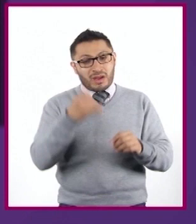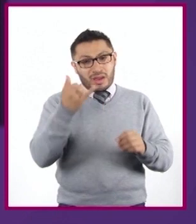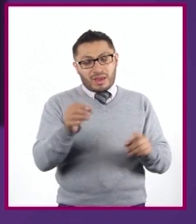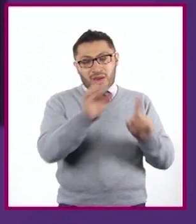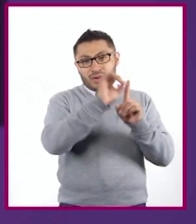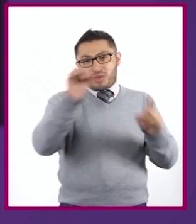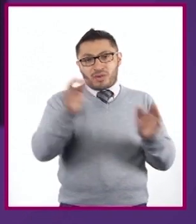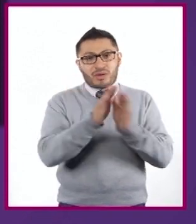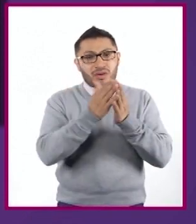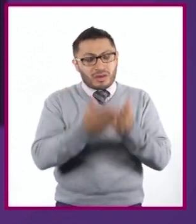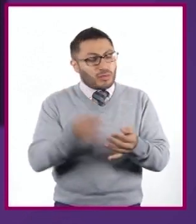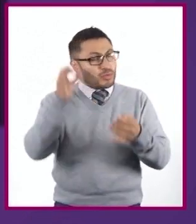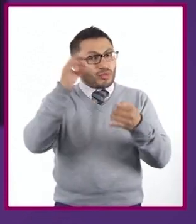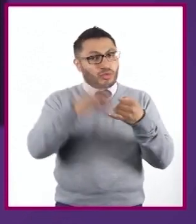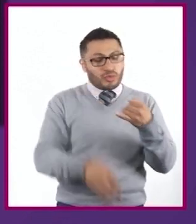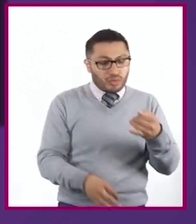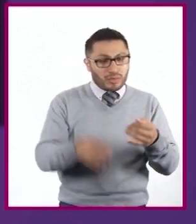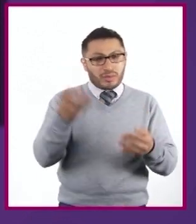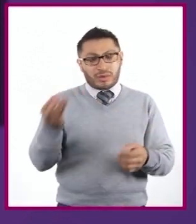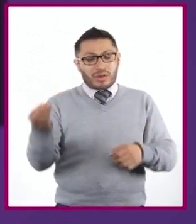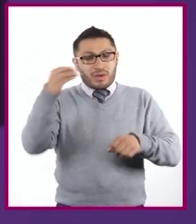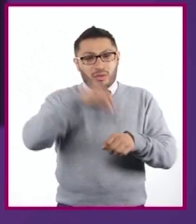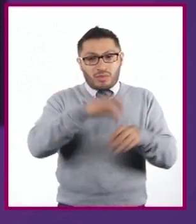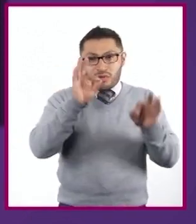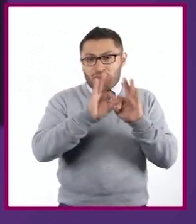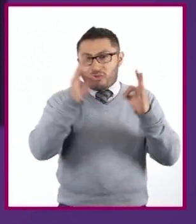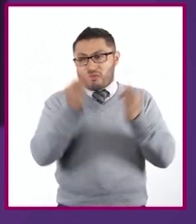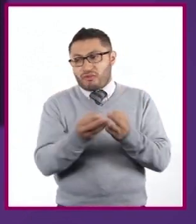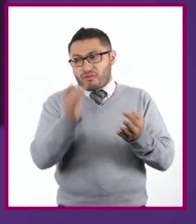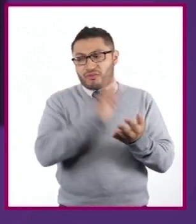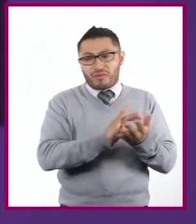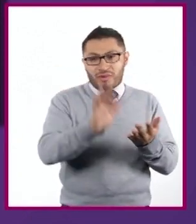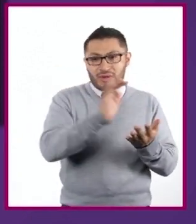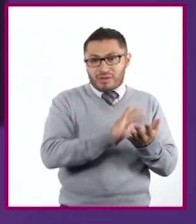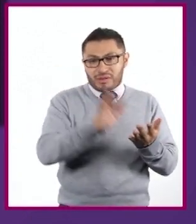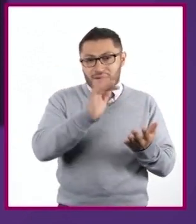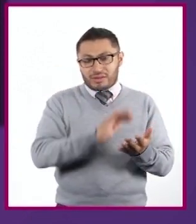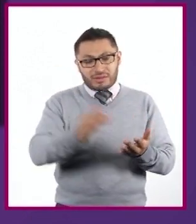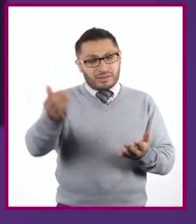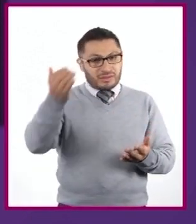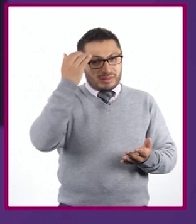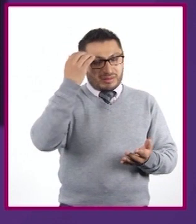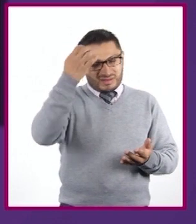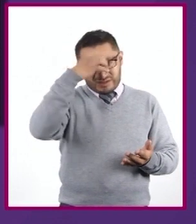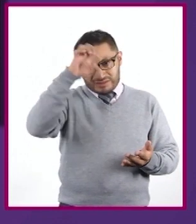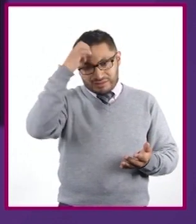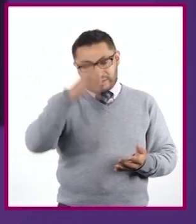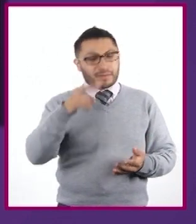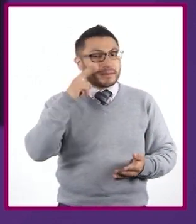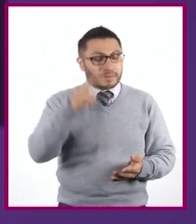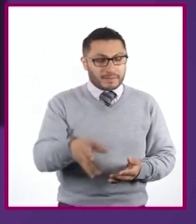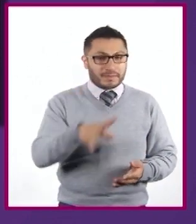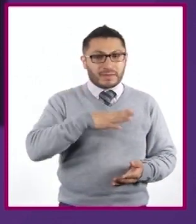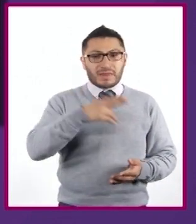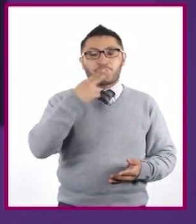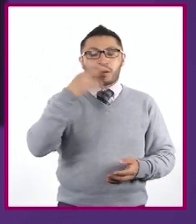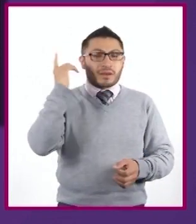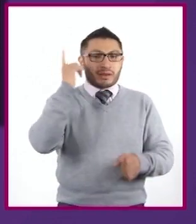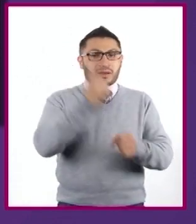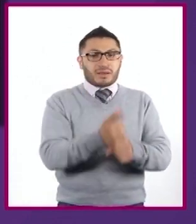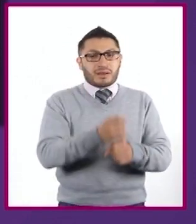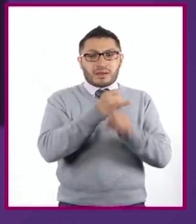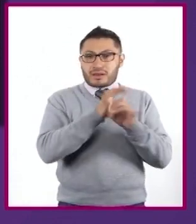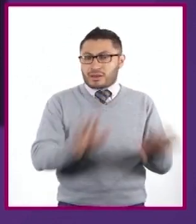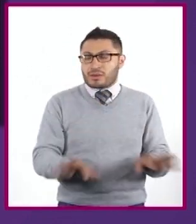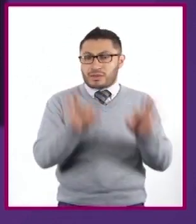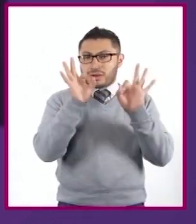libro. Por último, le agregamos la técnica de la lectura de exploración, que como ya vimos nos sirve para identificar un dato